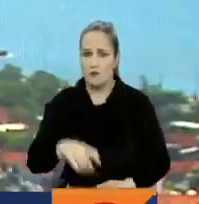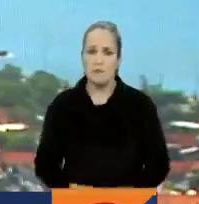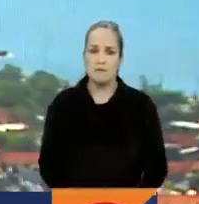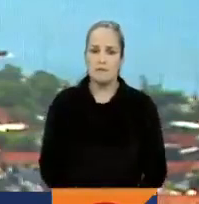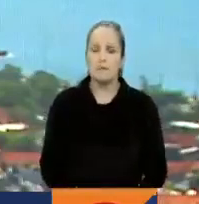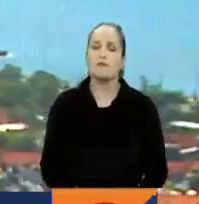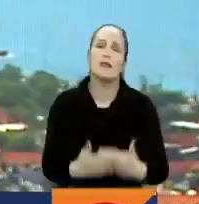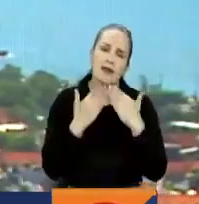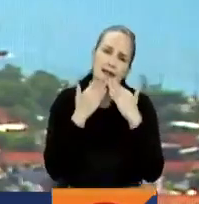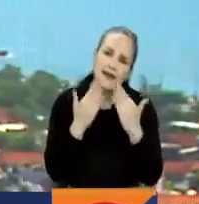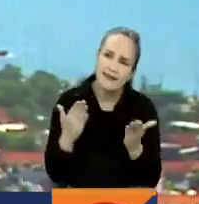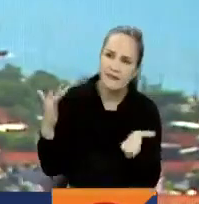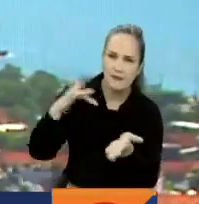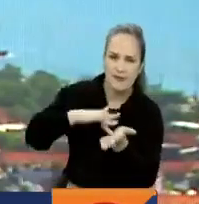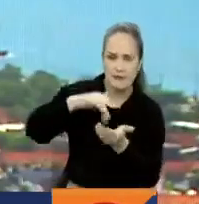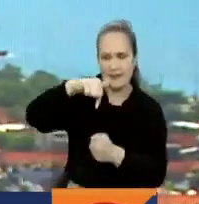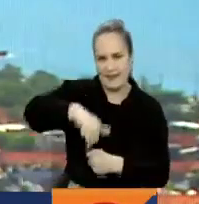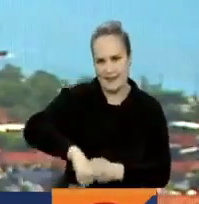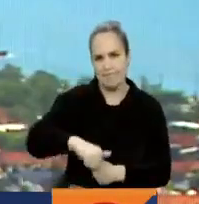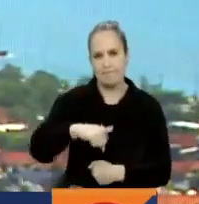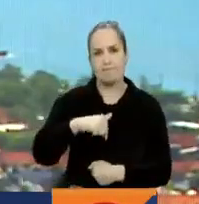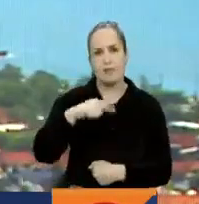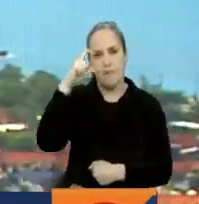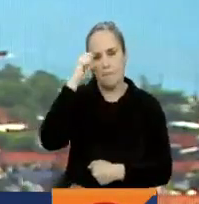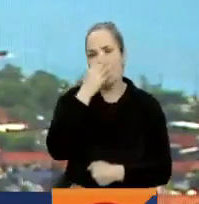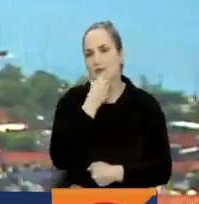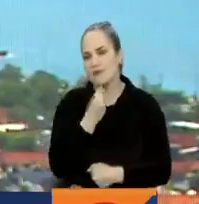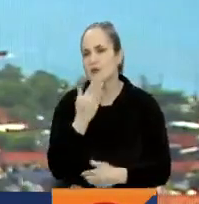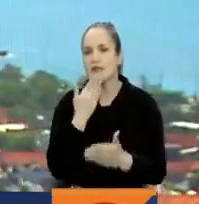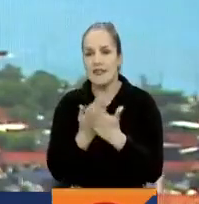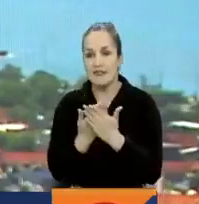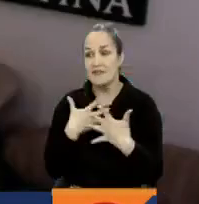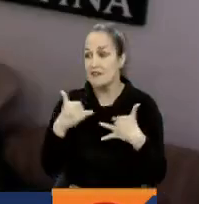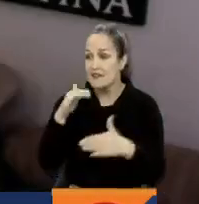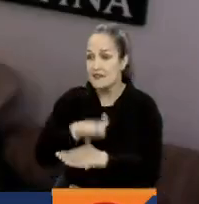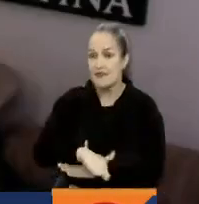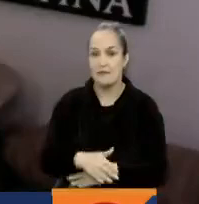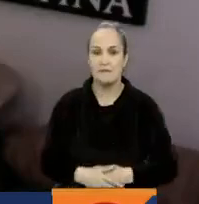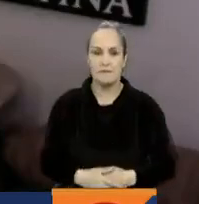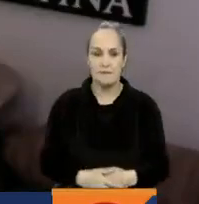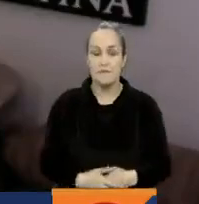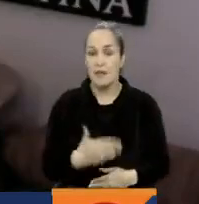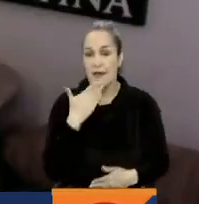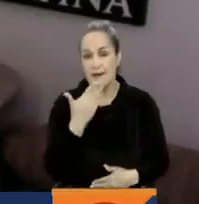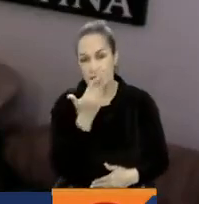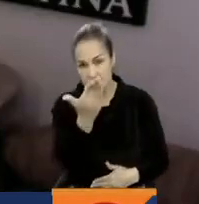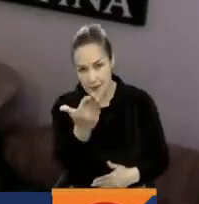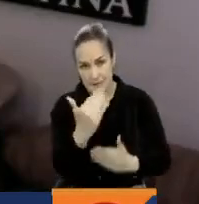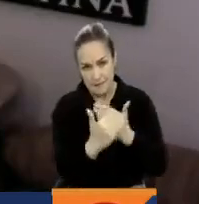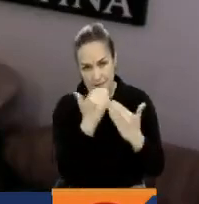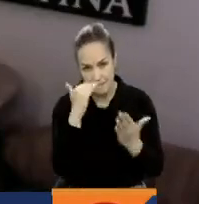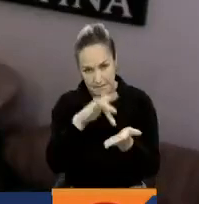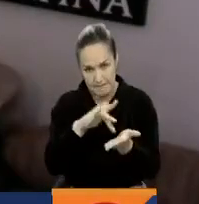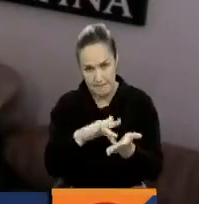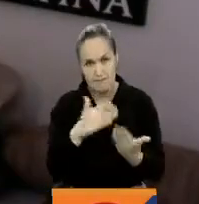Mauricio Gracias por estar aquí en rtvc noticias y que tenga una feliz tarde Gracias a ustedes por la invitación feliz resto de